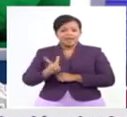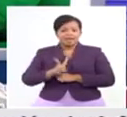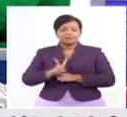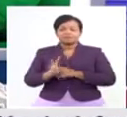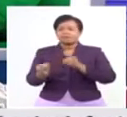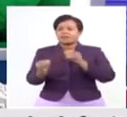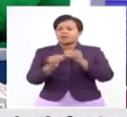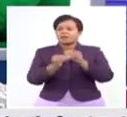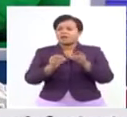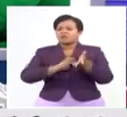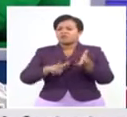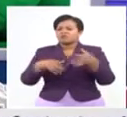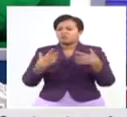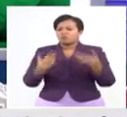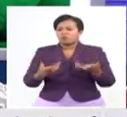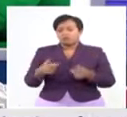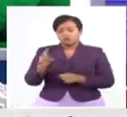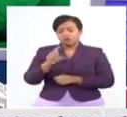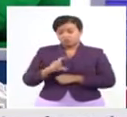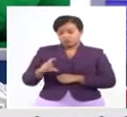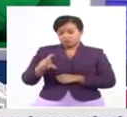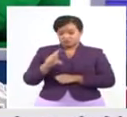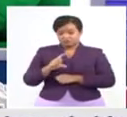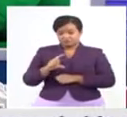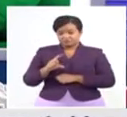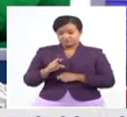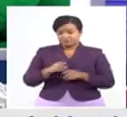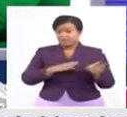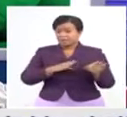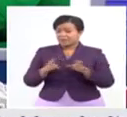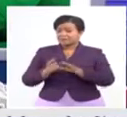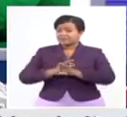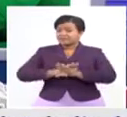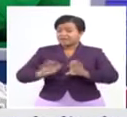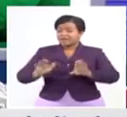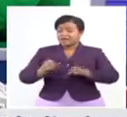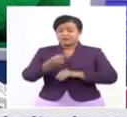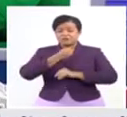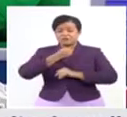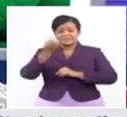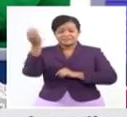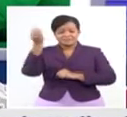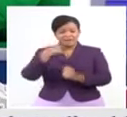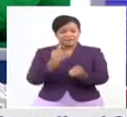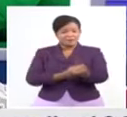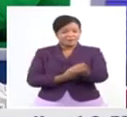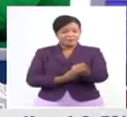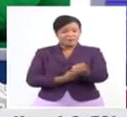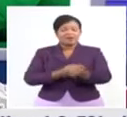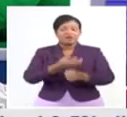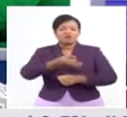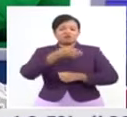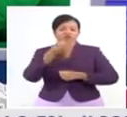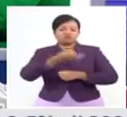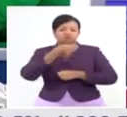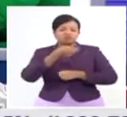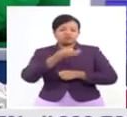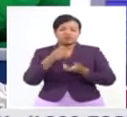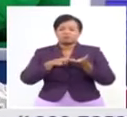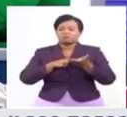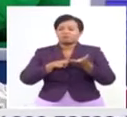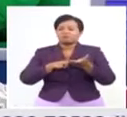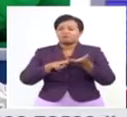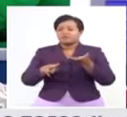provincia de Camagüey. Y como ya nos tiene acostumbrados, Gisela, el análisis por municipio de los casos